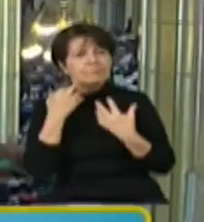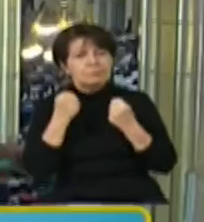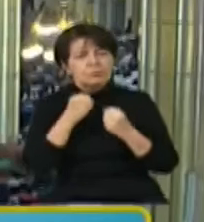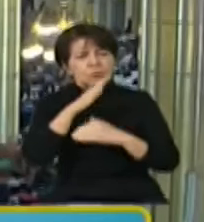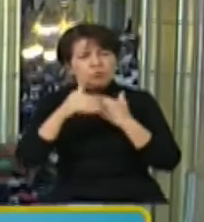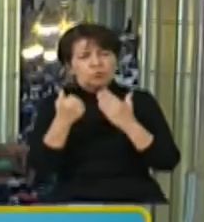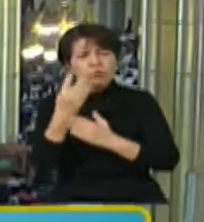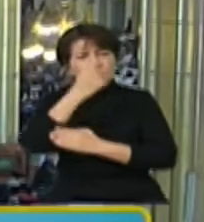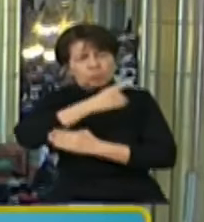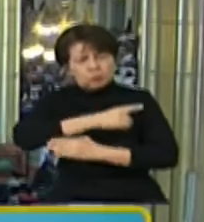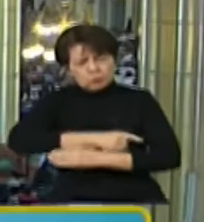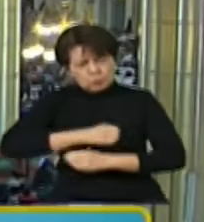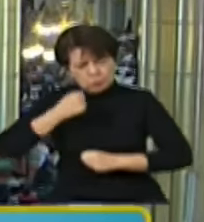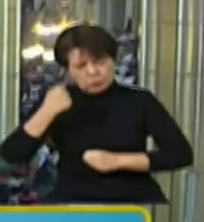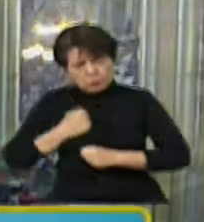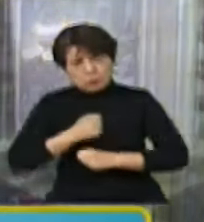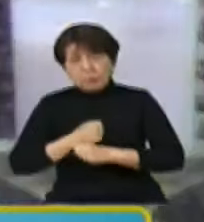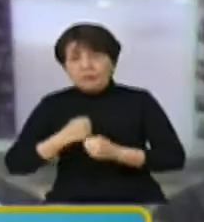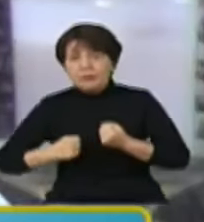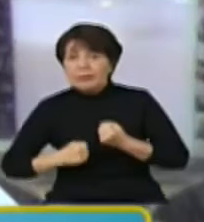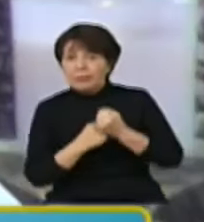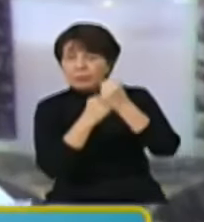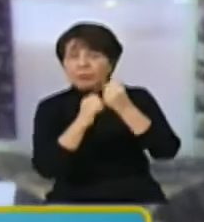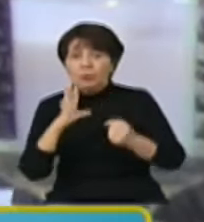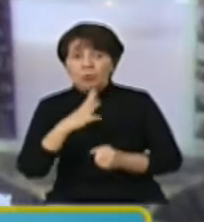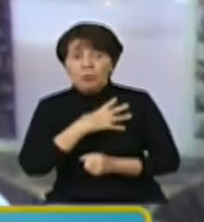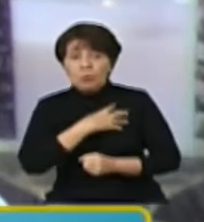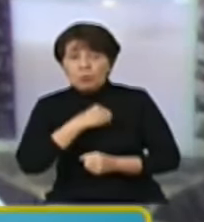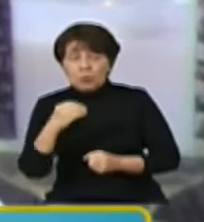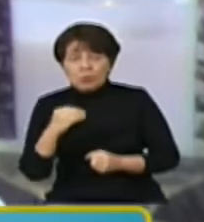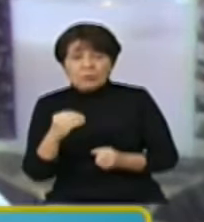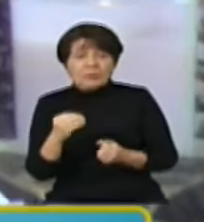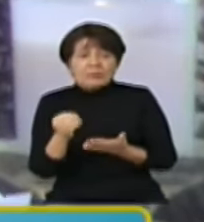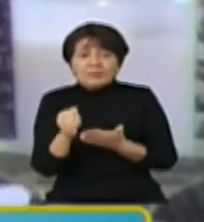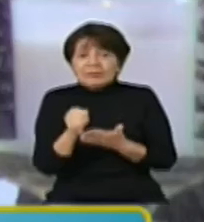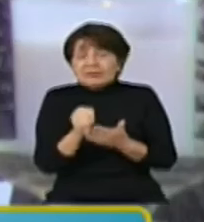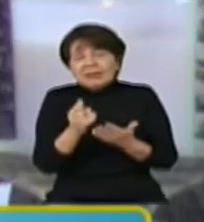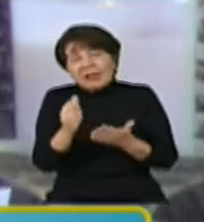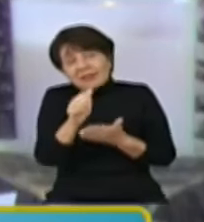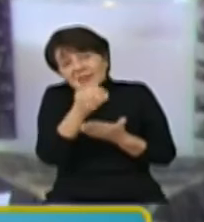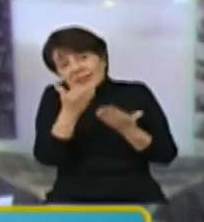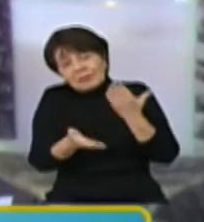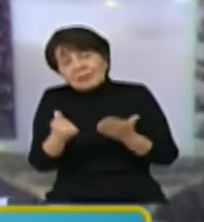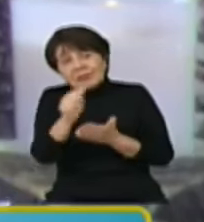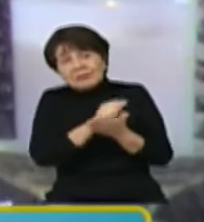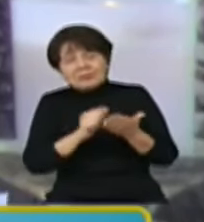día a día sacan adelante a sus hijos, aún entre incomprensiones y abandonos.